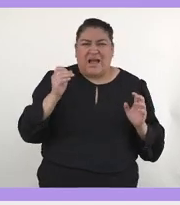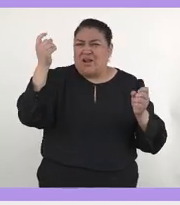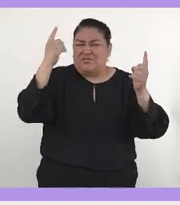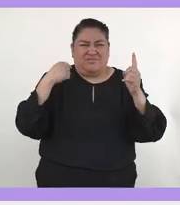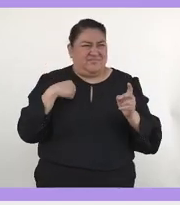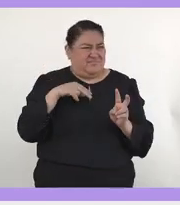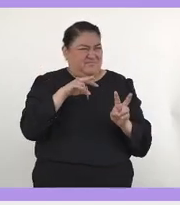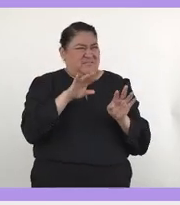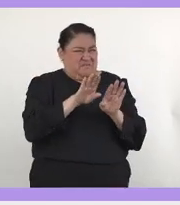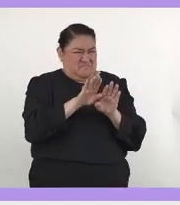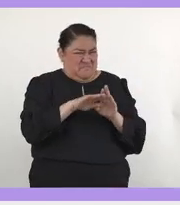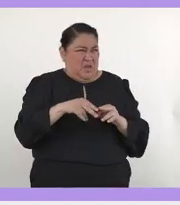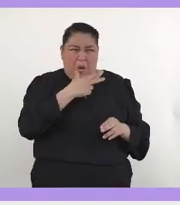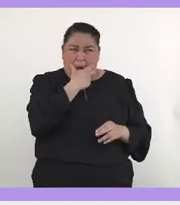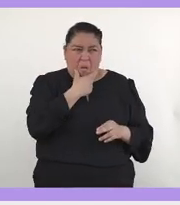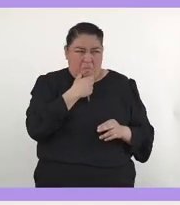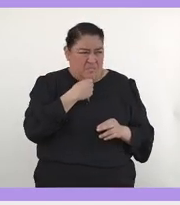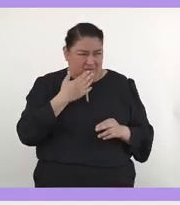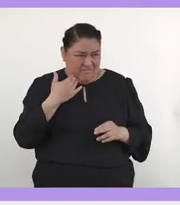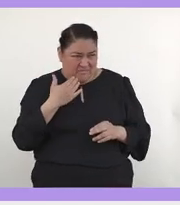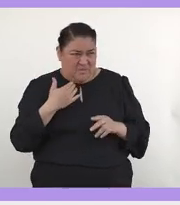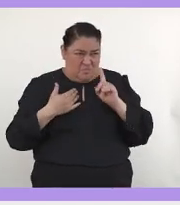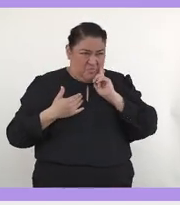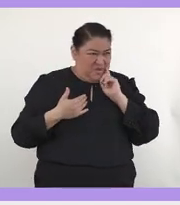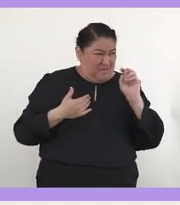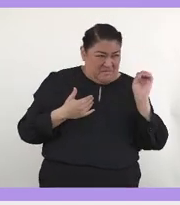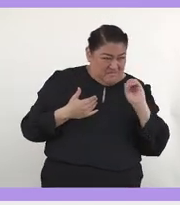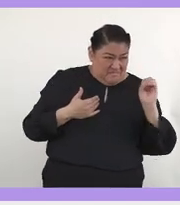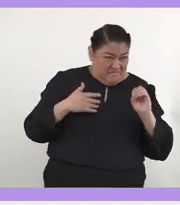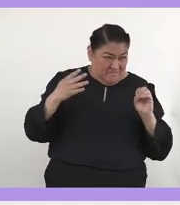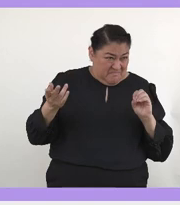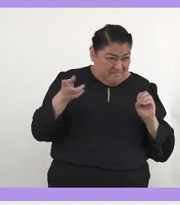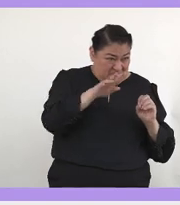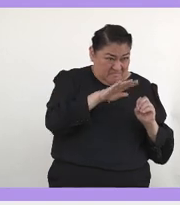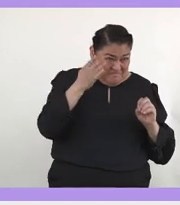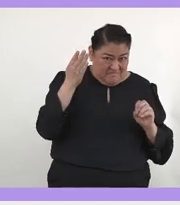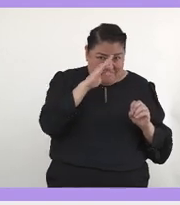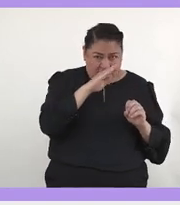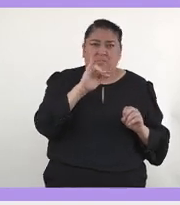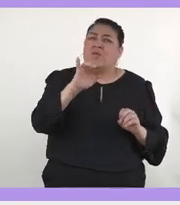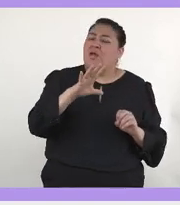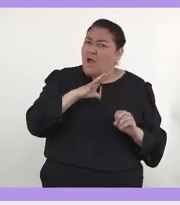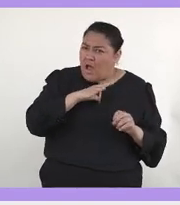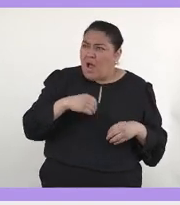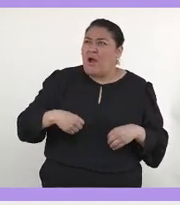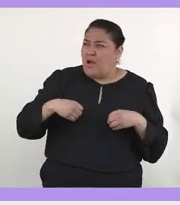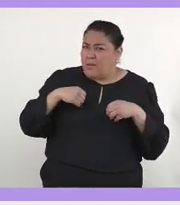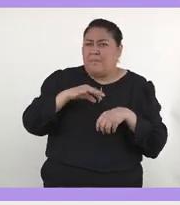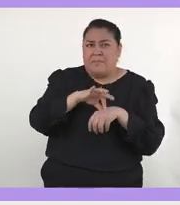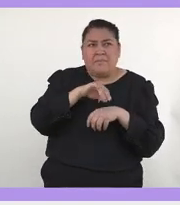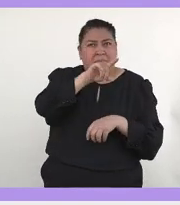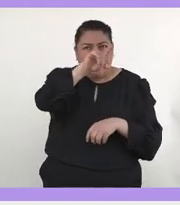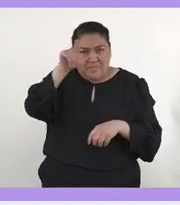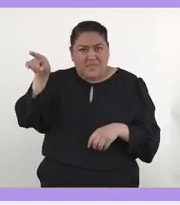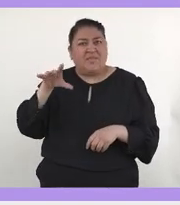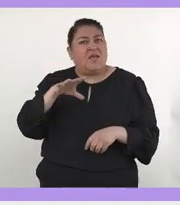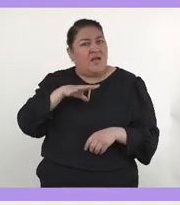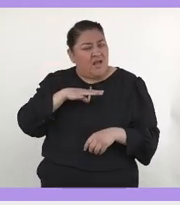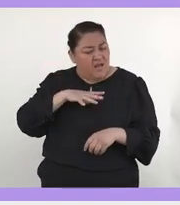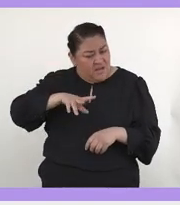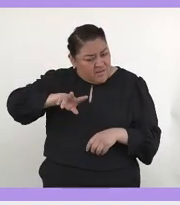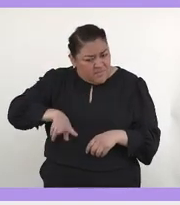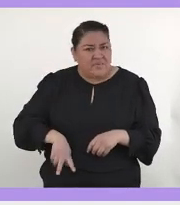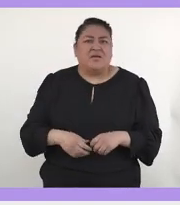estás hablando Paulina Qué es eso qué De dónde lo sacaste bueno existe estar en la realidad que no les haya tocado no quiere decir que no esté pero